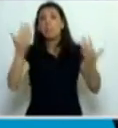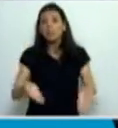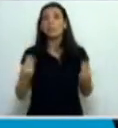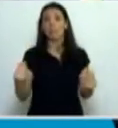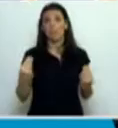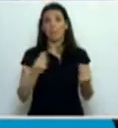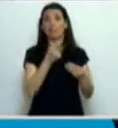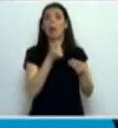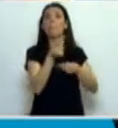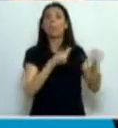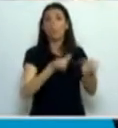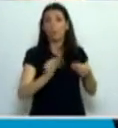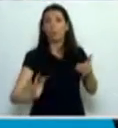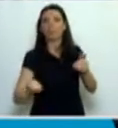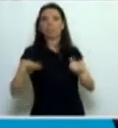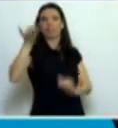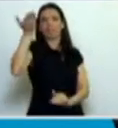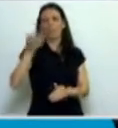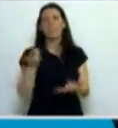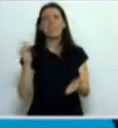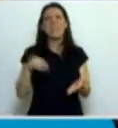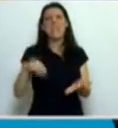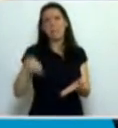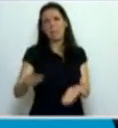ese incremento no previsto como lo viene haciendo